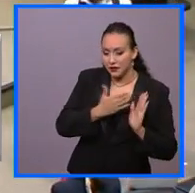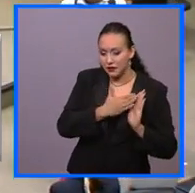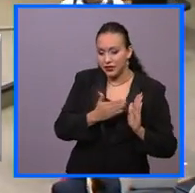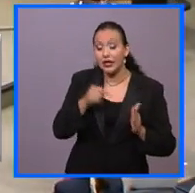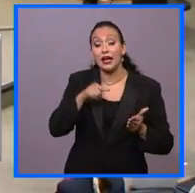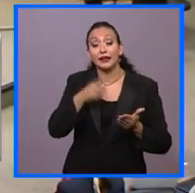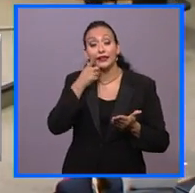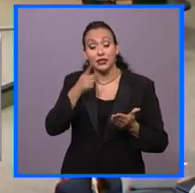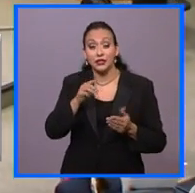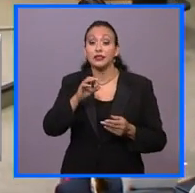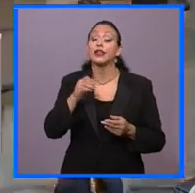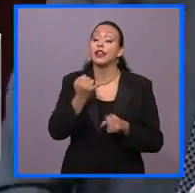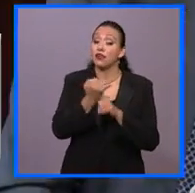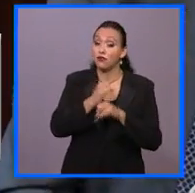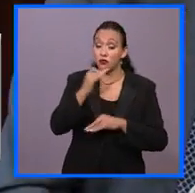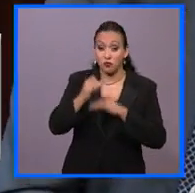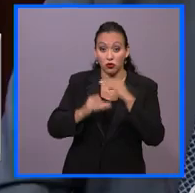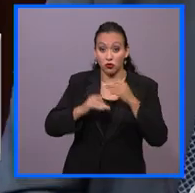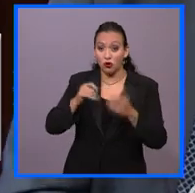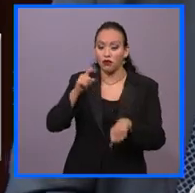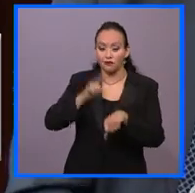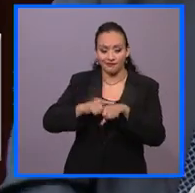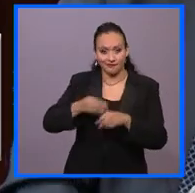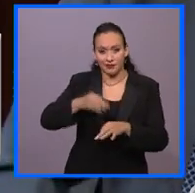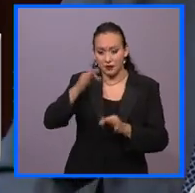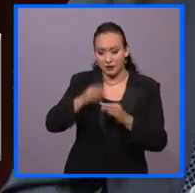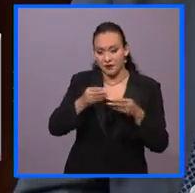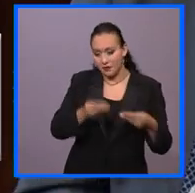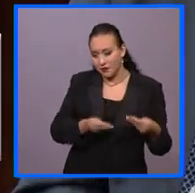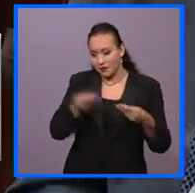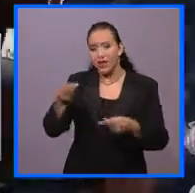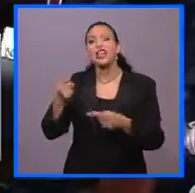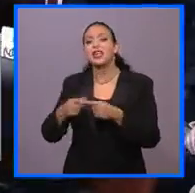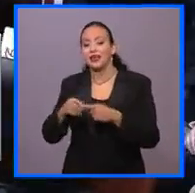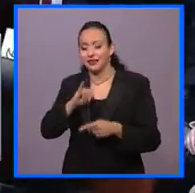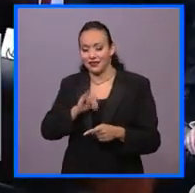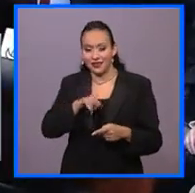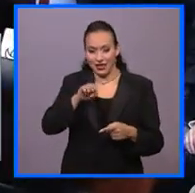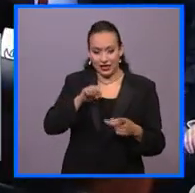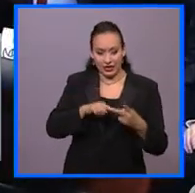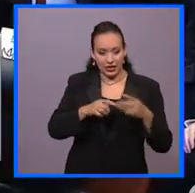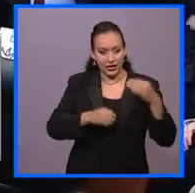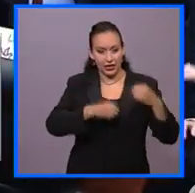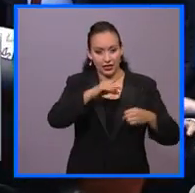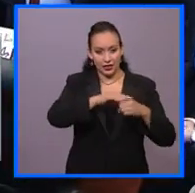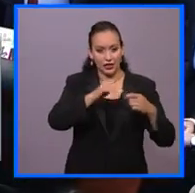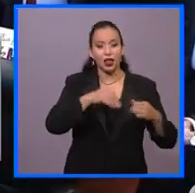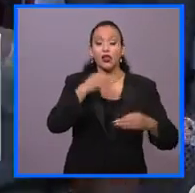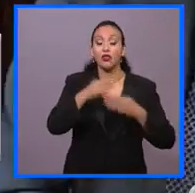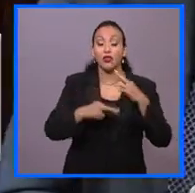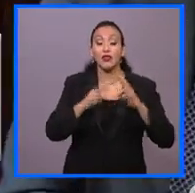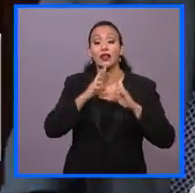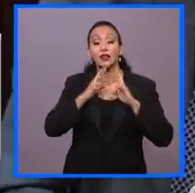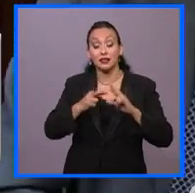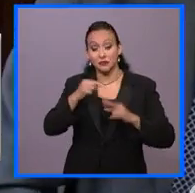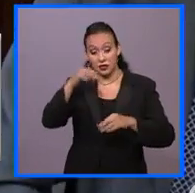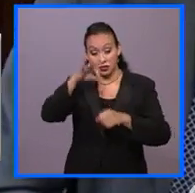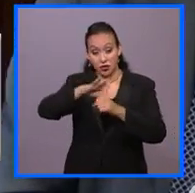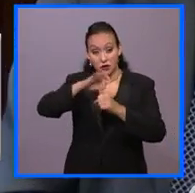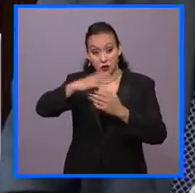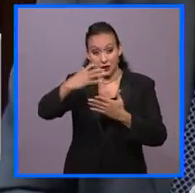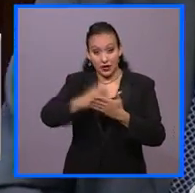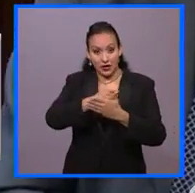y forma la información necesaria por parte del INE y del Tribunal Electoral sobre los resultados definitivos de la